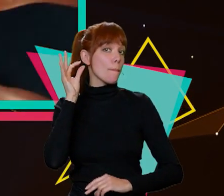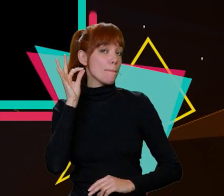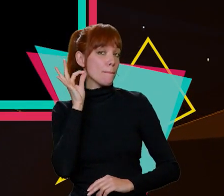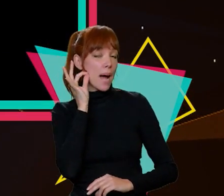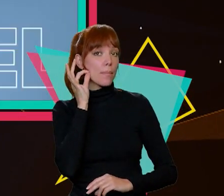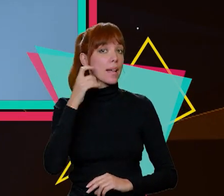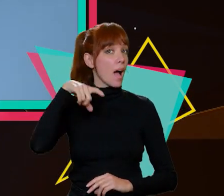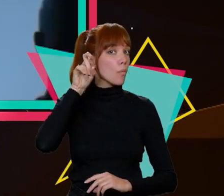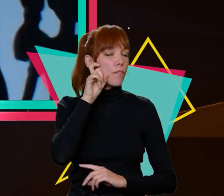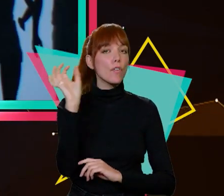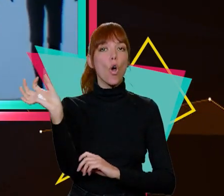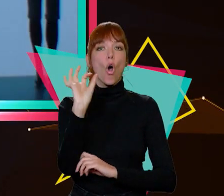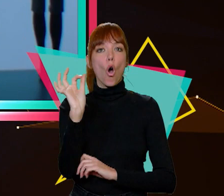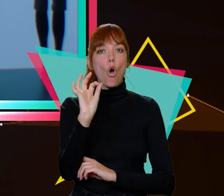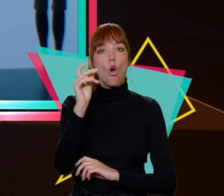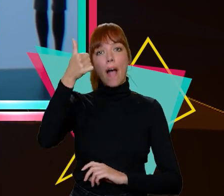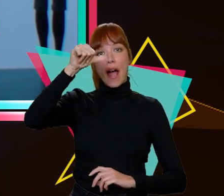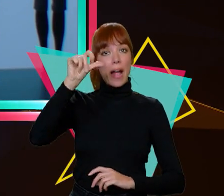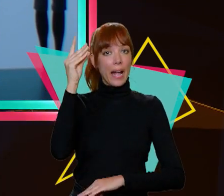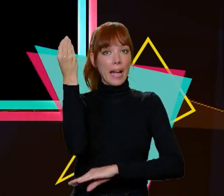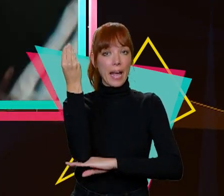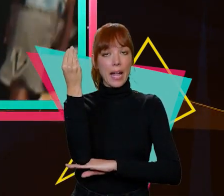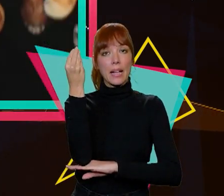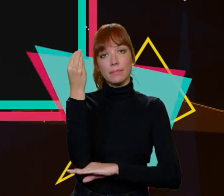con audífono o Ken con vitíligo.